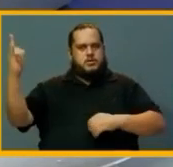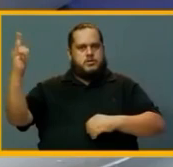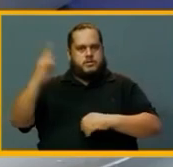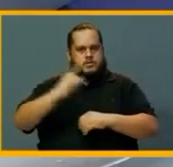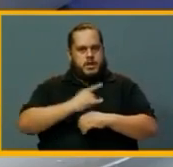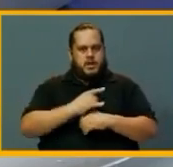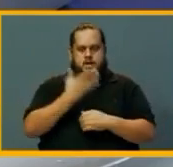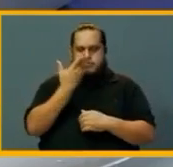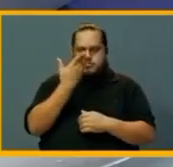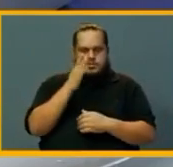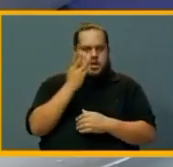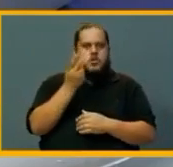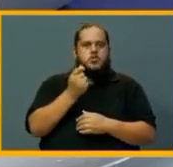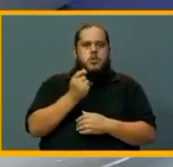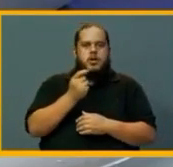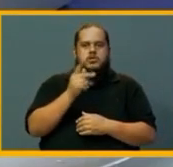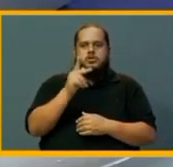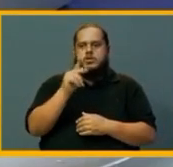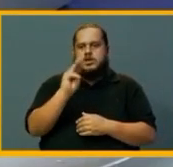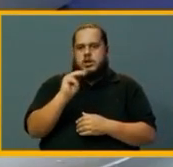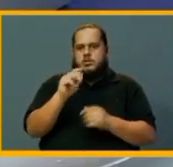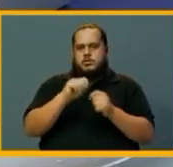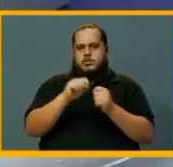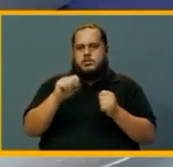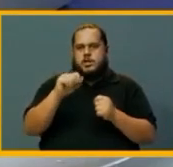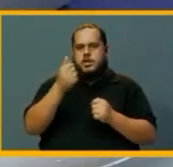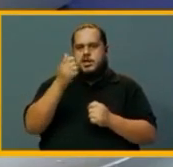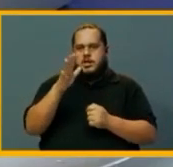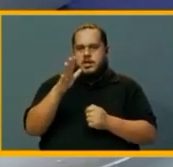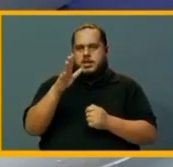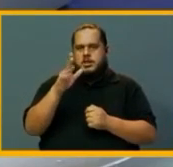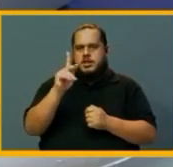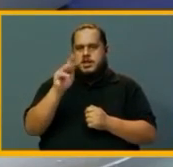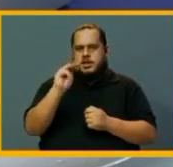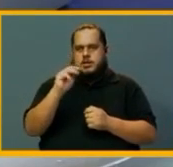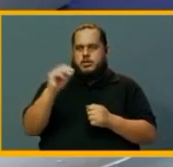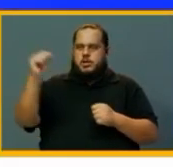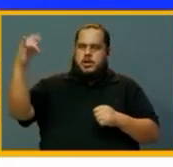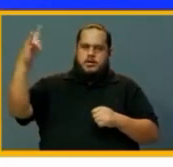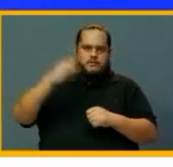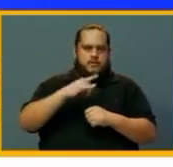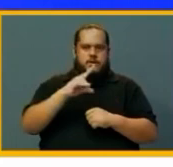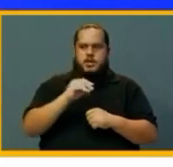no sé cuántos kilómetros mencionaba la 15, nota. 15, sí, no me equivoco. Por ahí. Me equivoco.